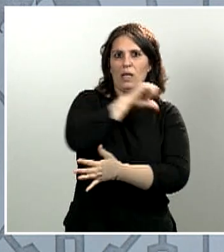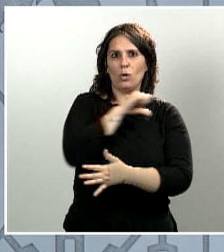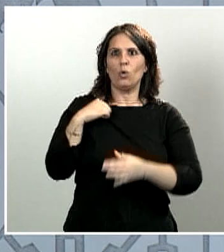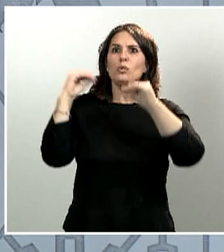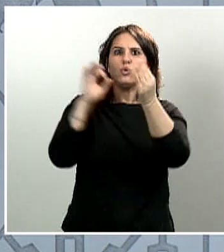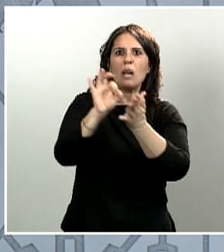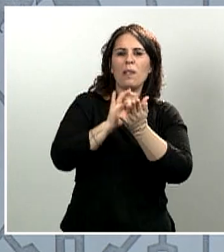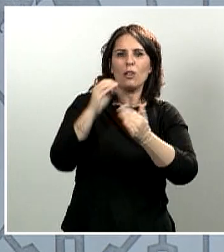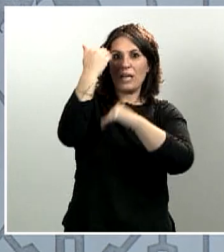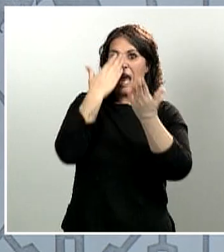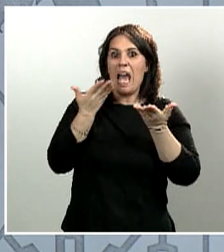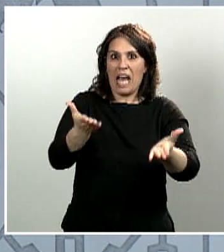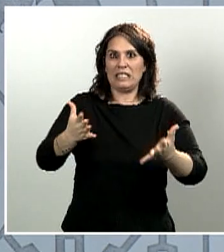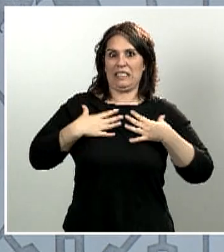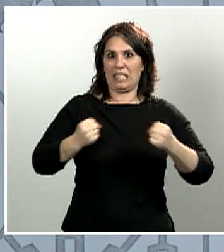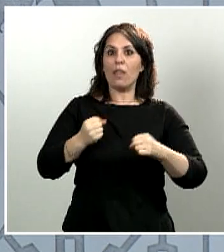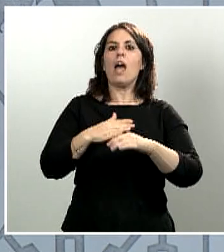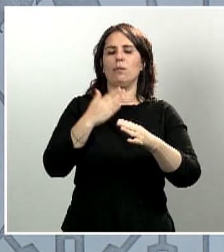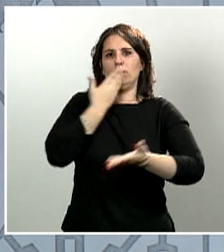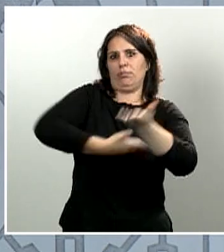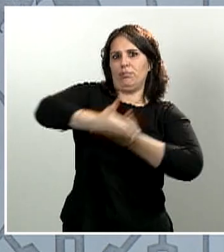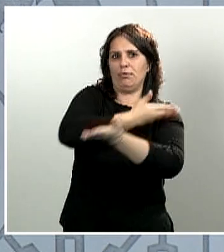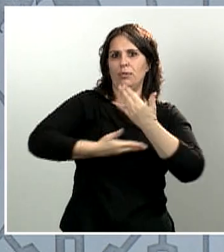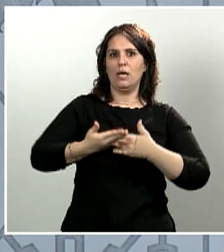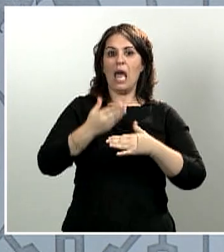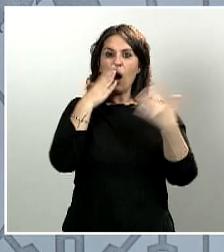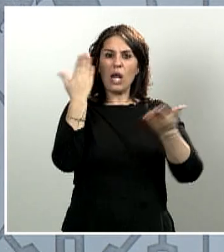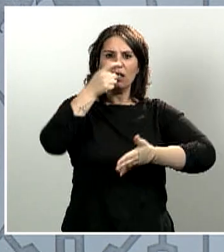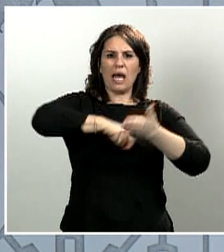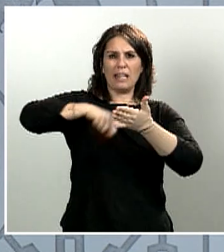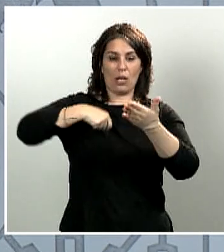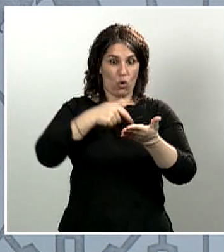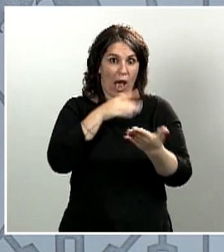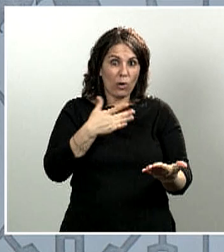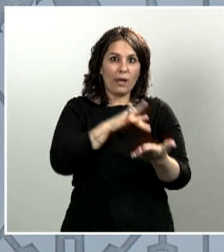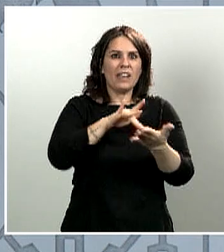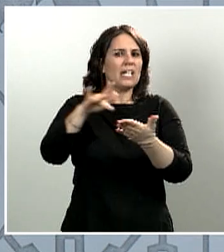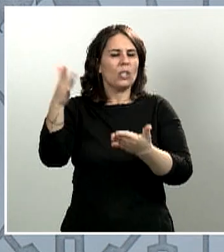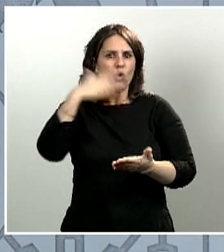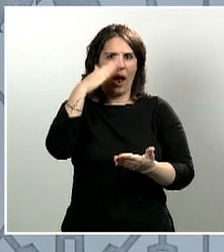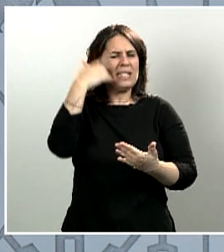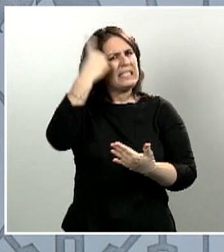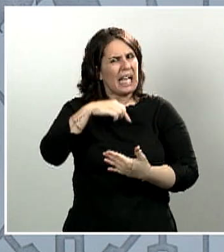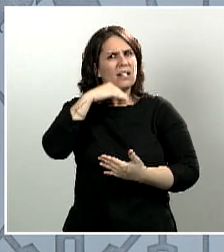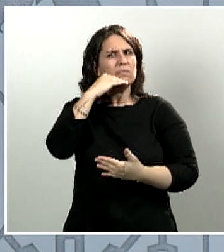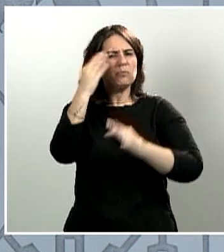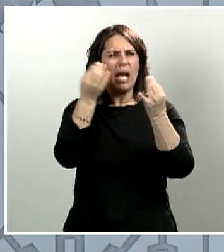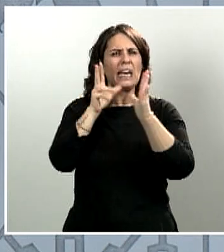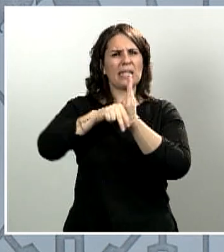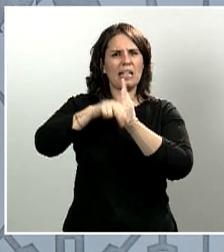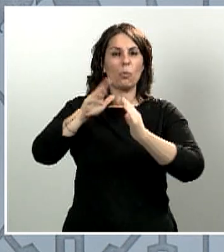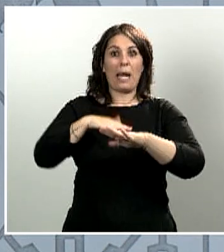No tengo todos los detalles ahora mismo del calendario que se ha propuesto. Sé que ha habido algún retraso para garantizar este proceso de